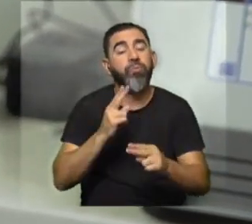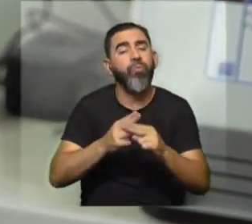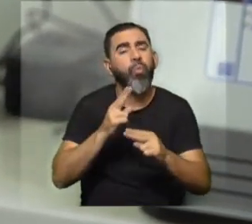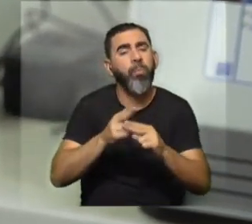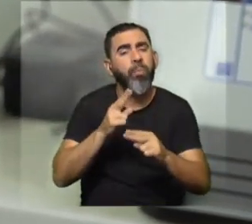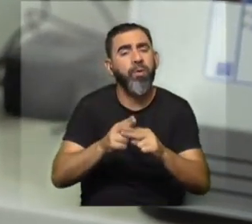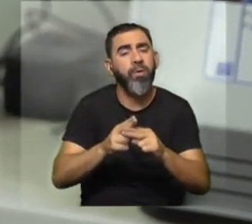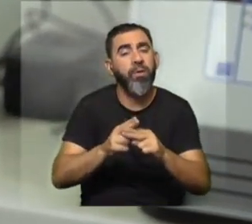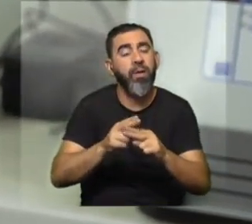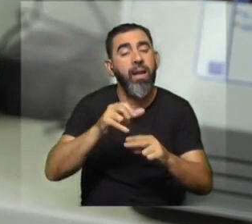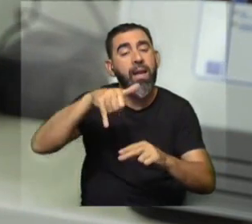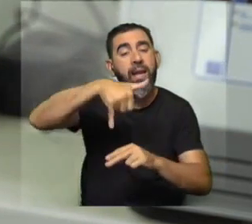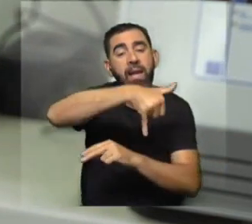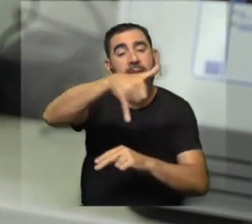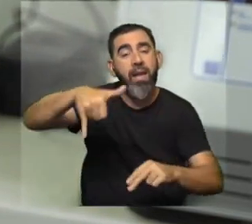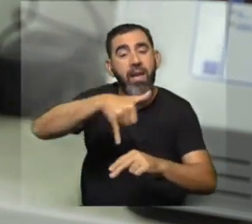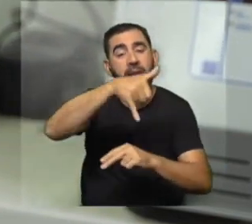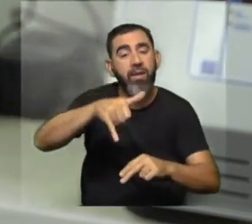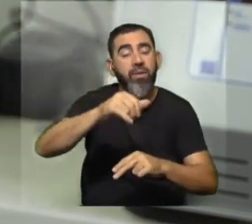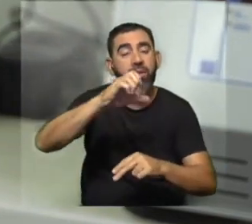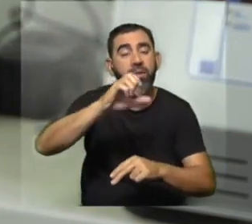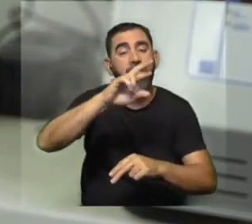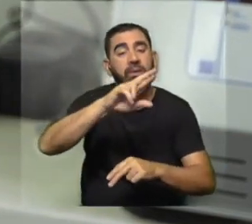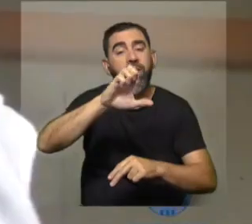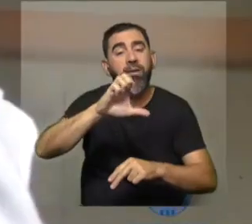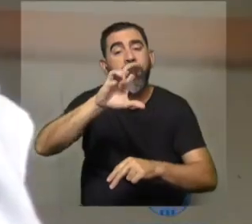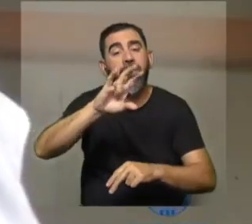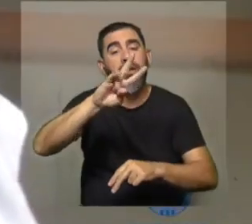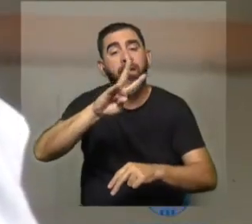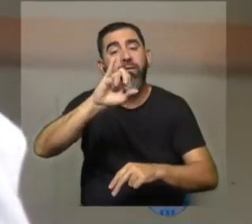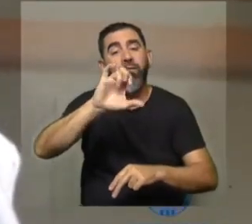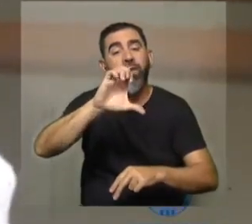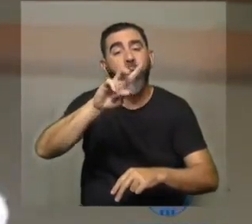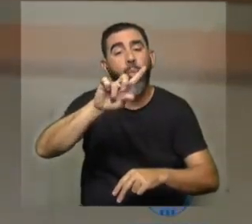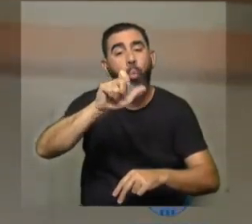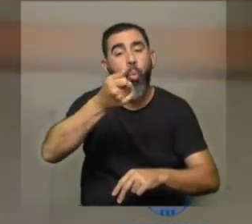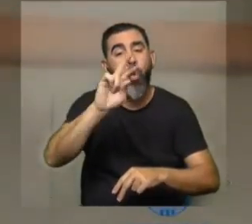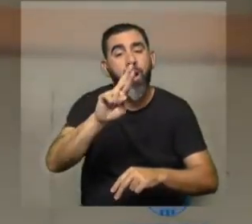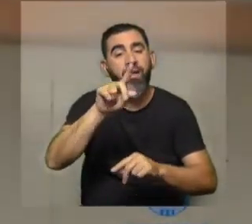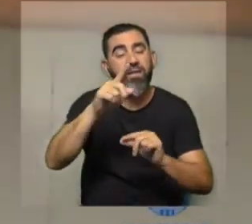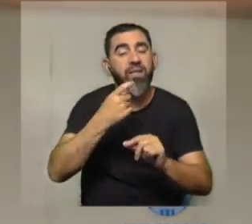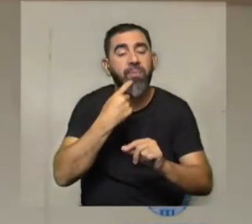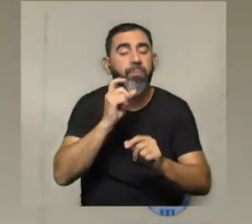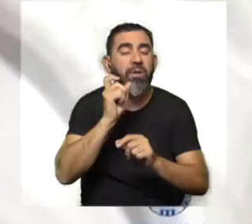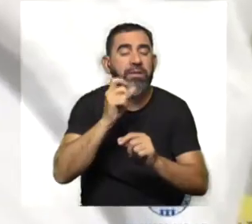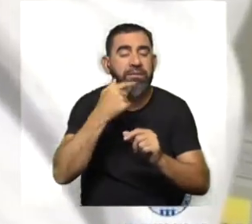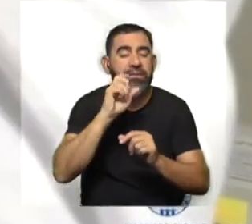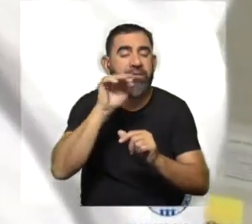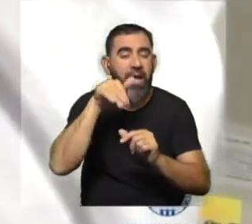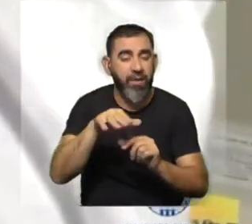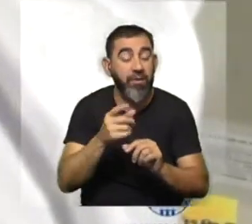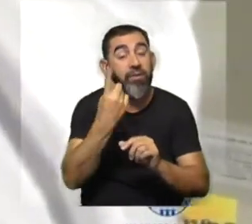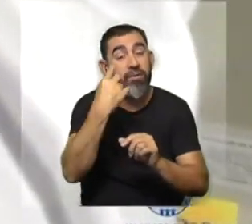llama líquido crevicular o exudado gingival. Este es un exudado sanguíneo, por lo